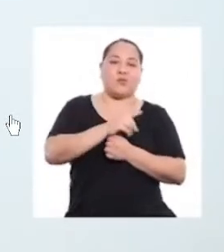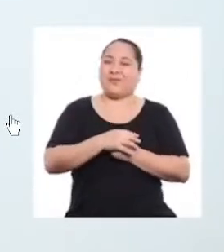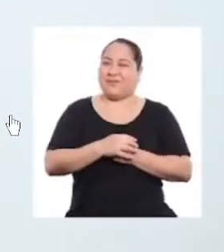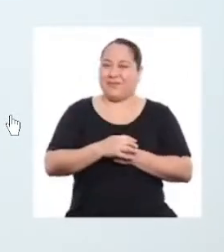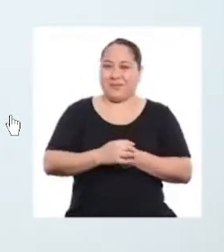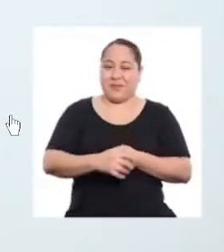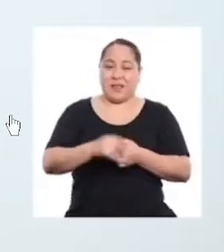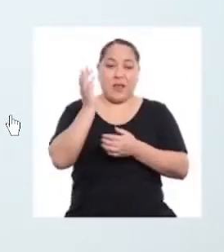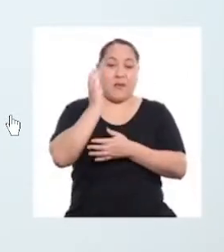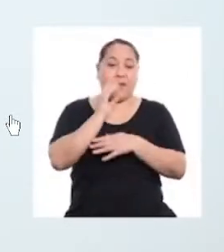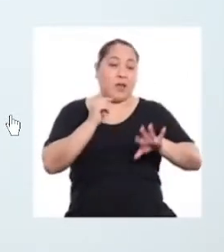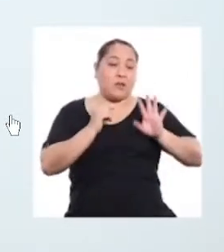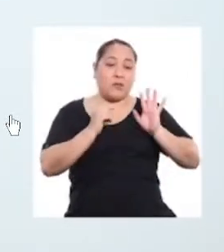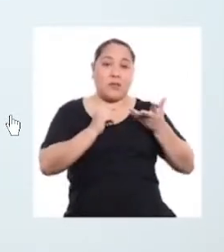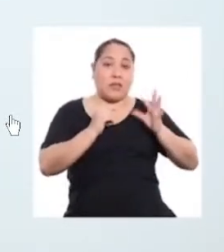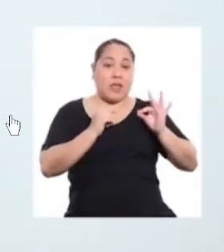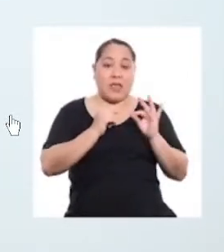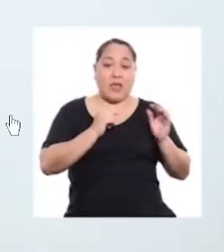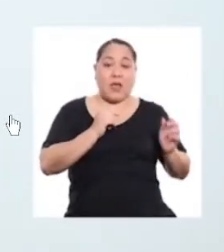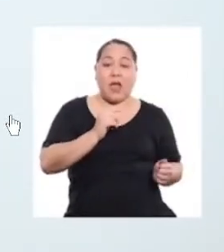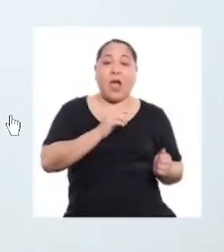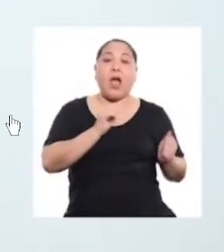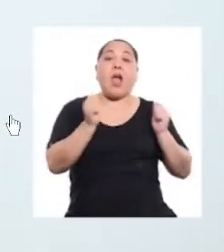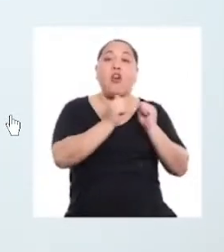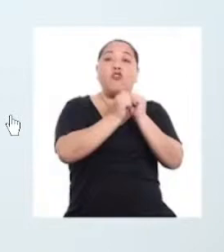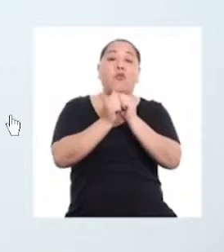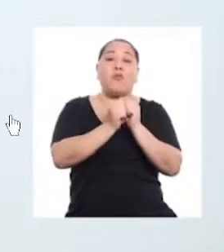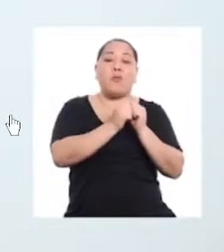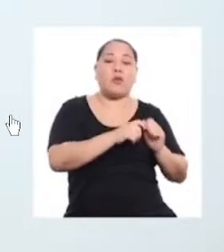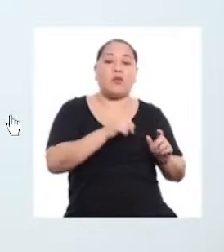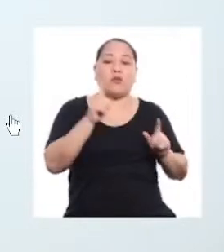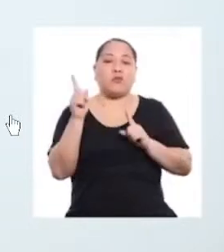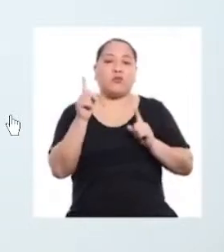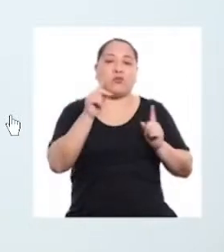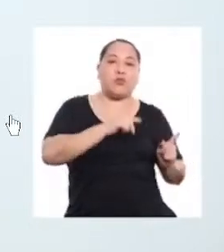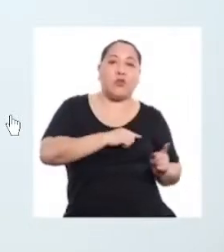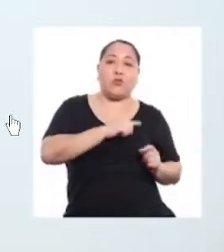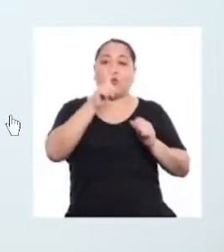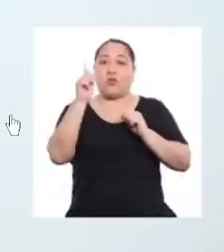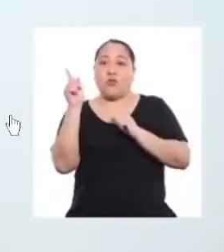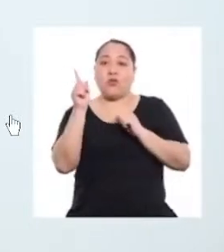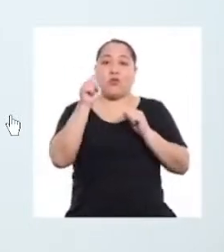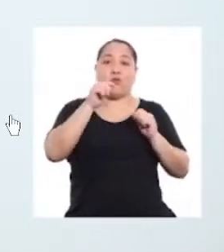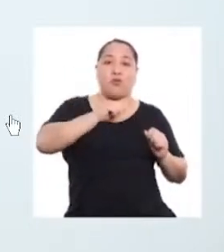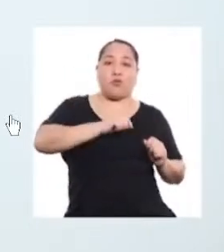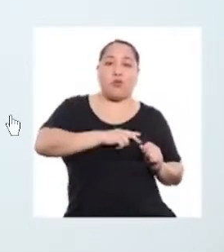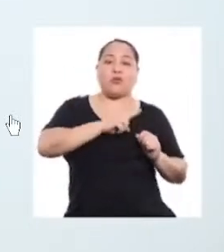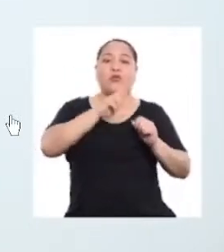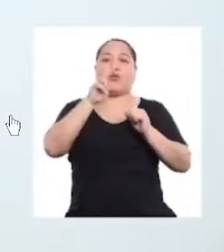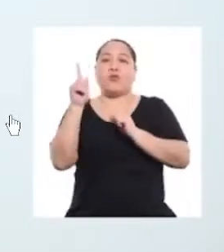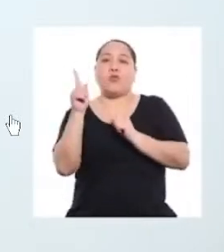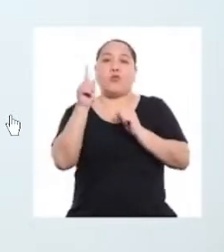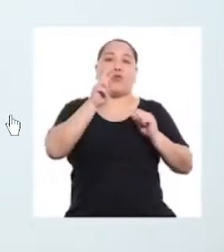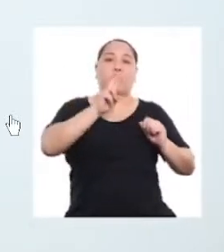1, 2, 1, 2, 1, 2. El brazo que no tiene el pañuelo acompaña el movimiento. Juntos.